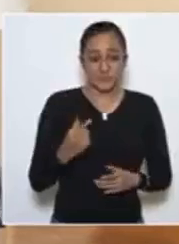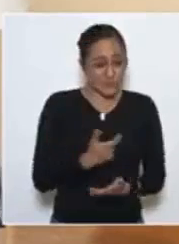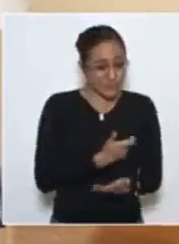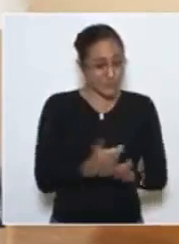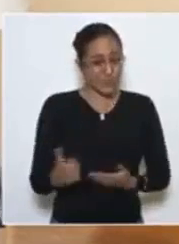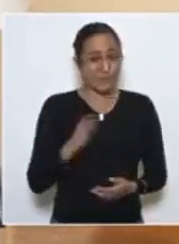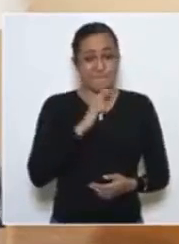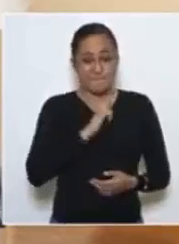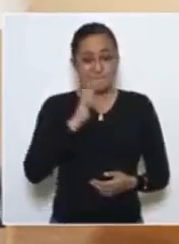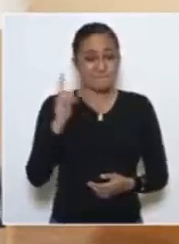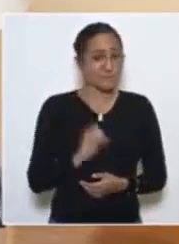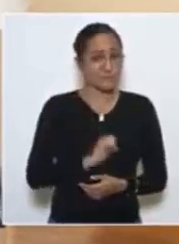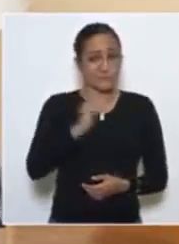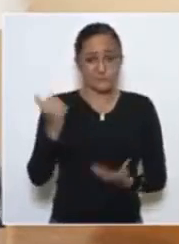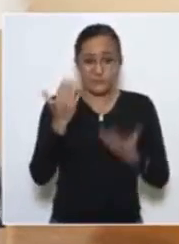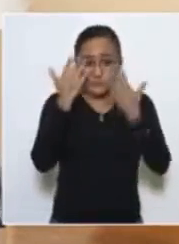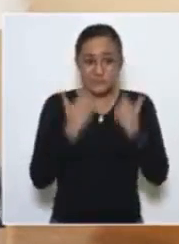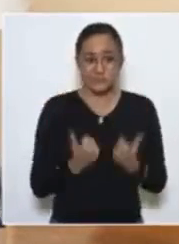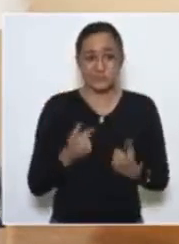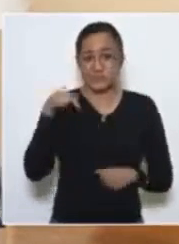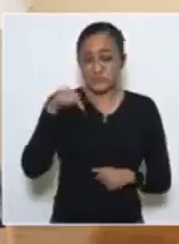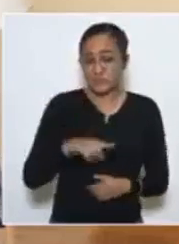pagados que cualquier planta automotriz.